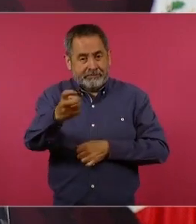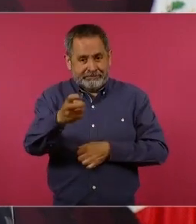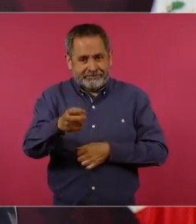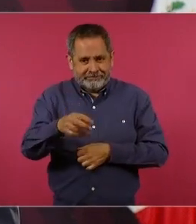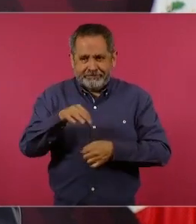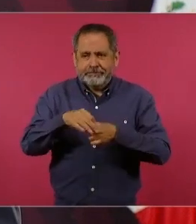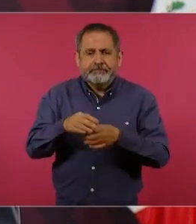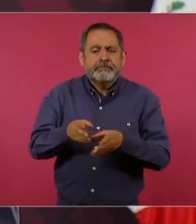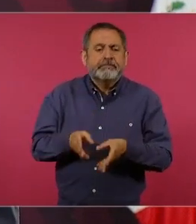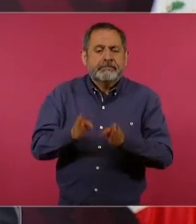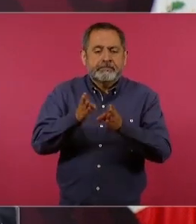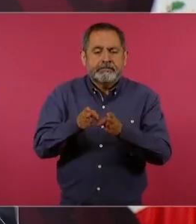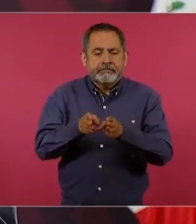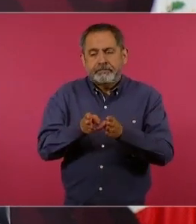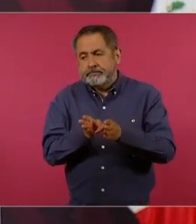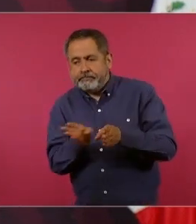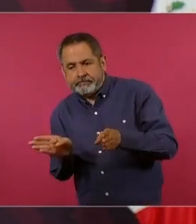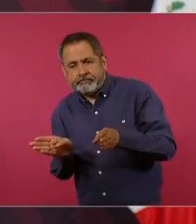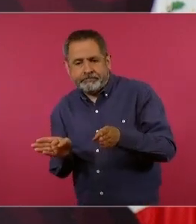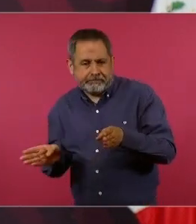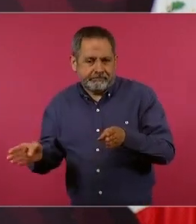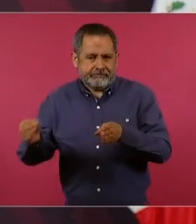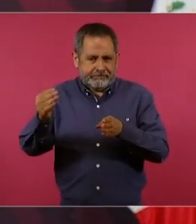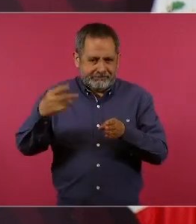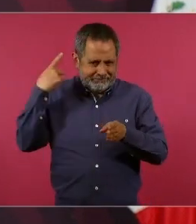libramiento o carretera,